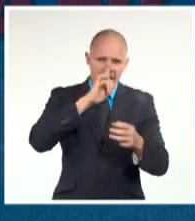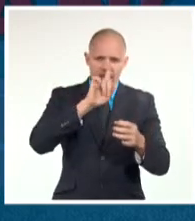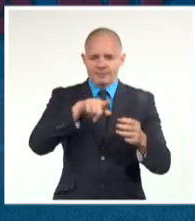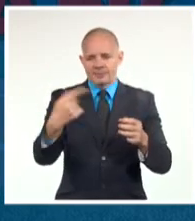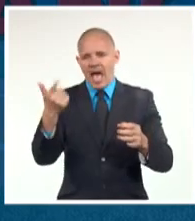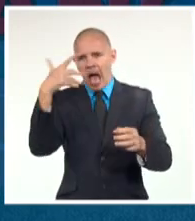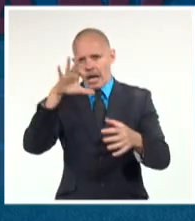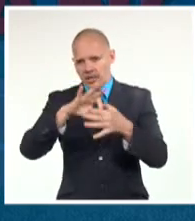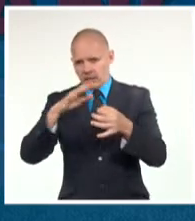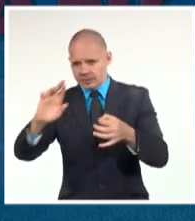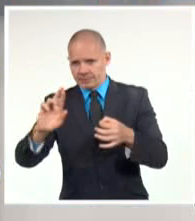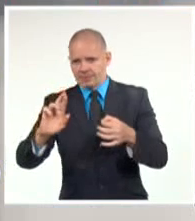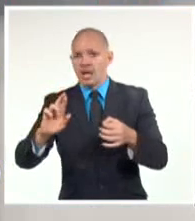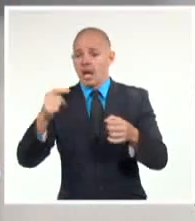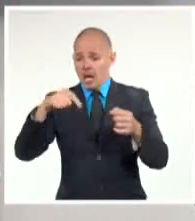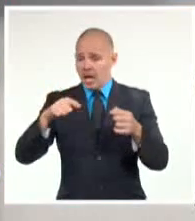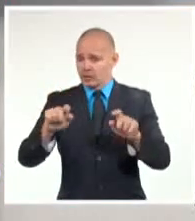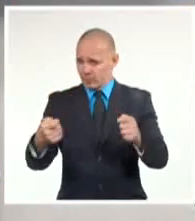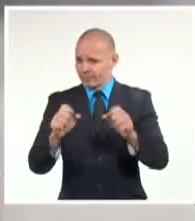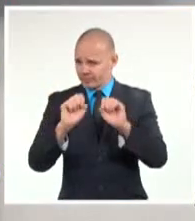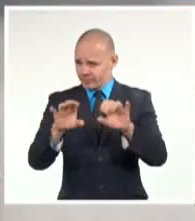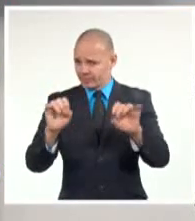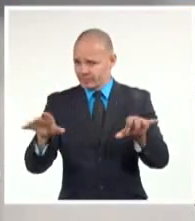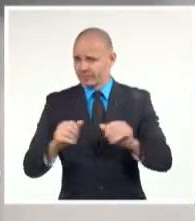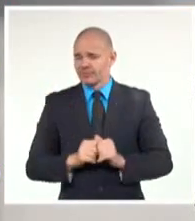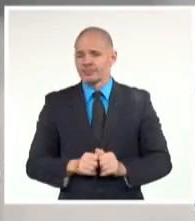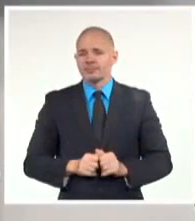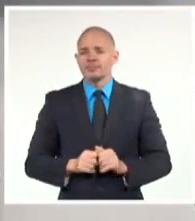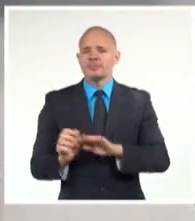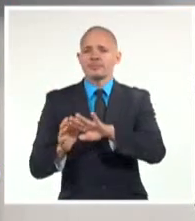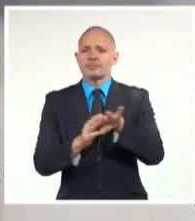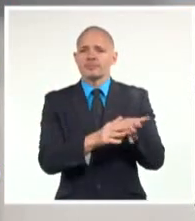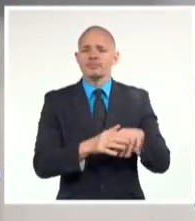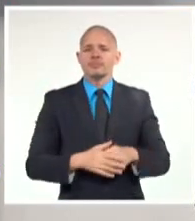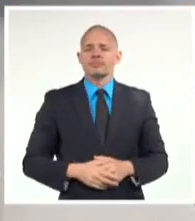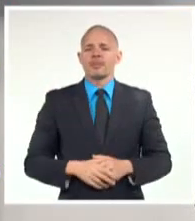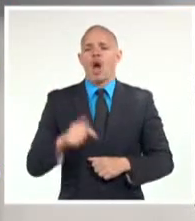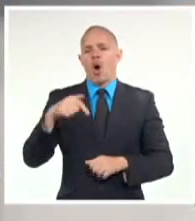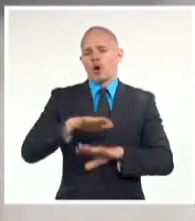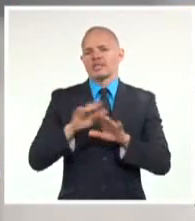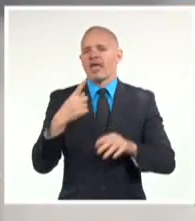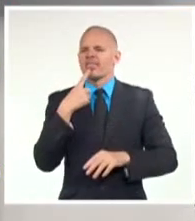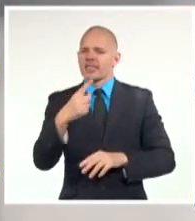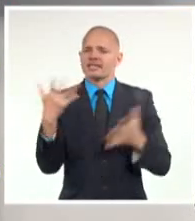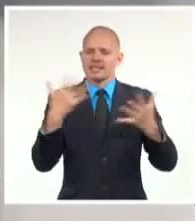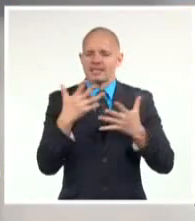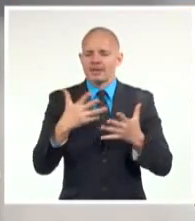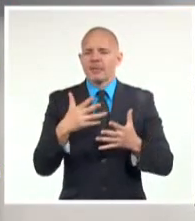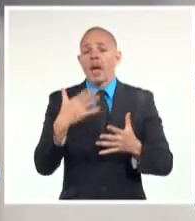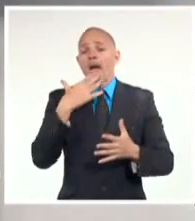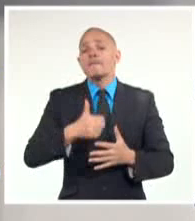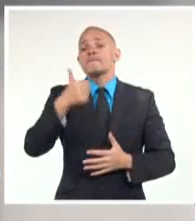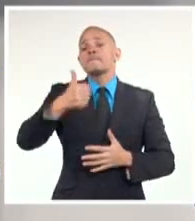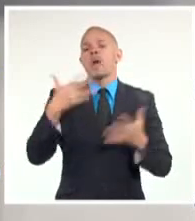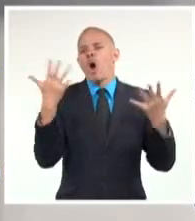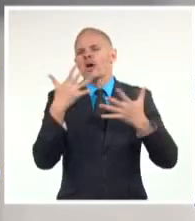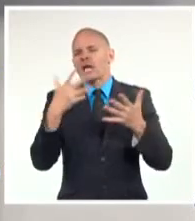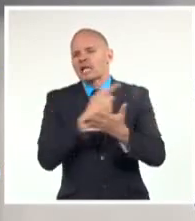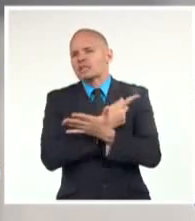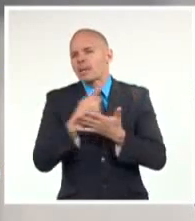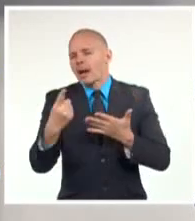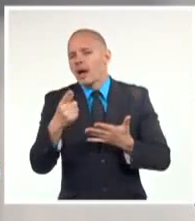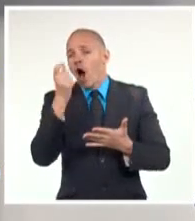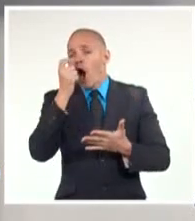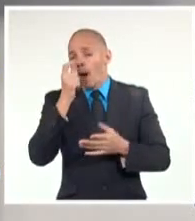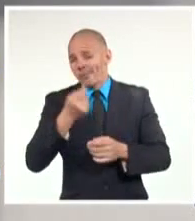última con señal televisiva. Por otra parte, hoy se dieron a conocer los jugadores de la semana, premios que recayeron en los capitalinos Oscar Valdés como